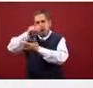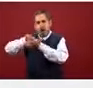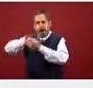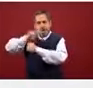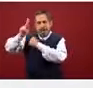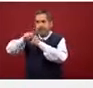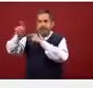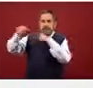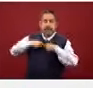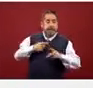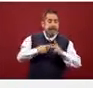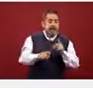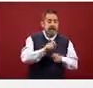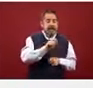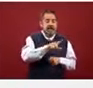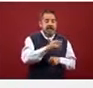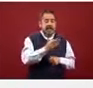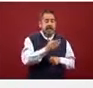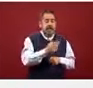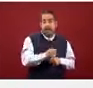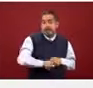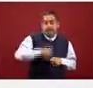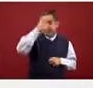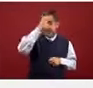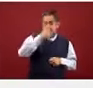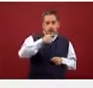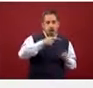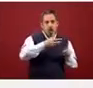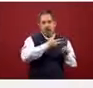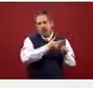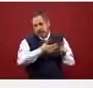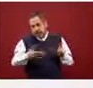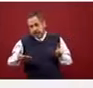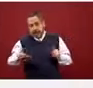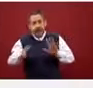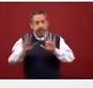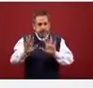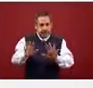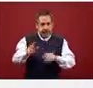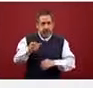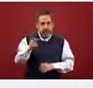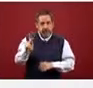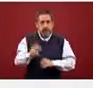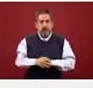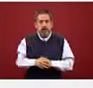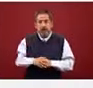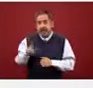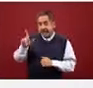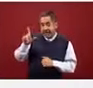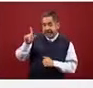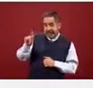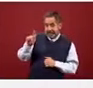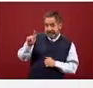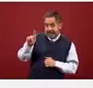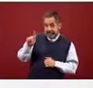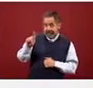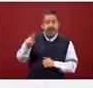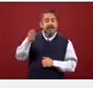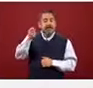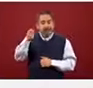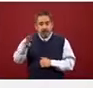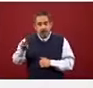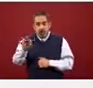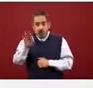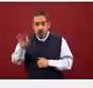el 27 de febrero, cuando tuvimos el primer caso detectado. Sin embargo, 70 de ellos,